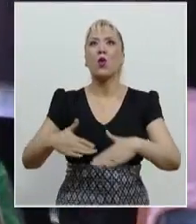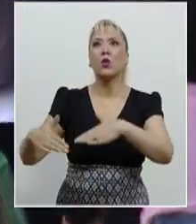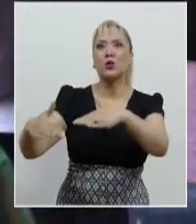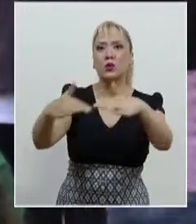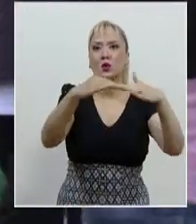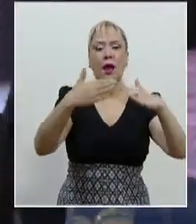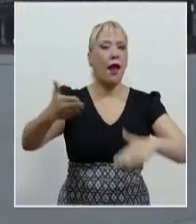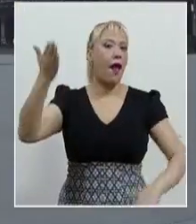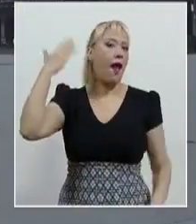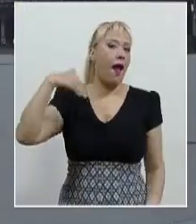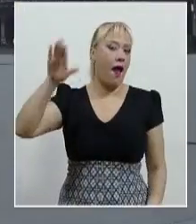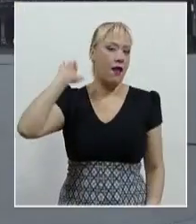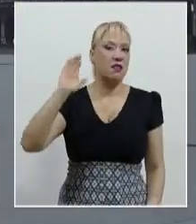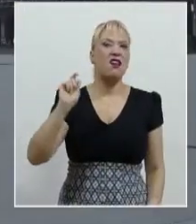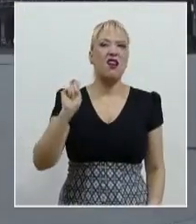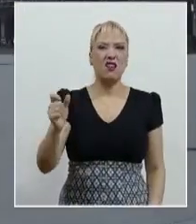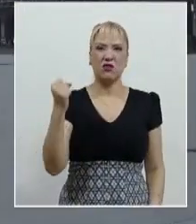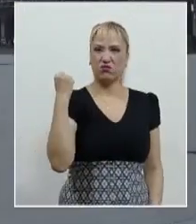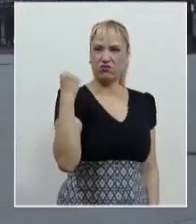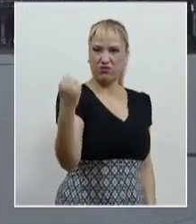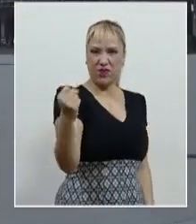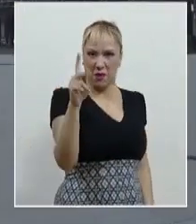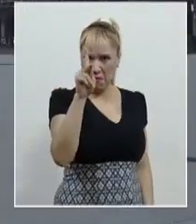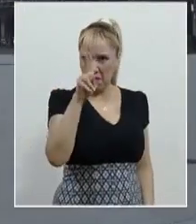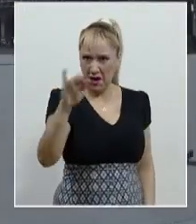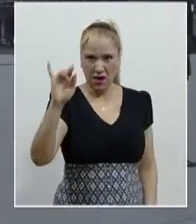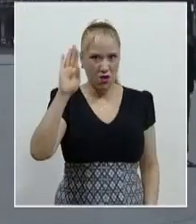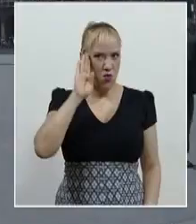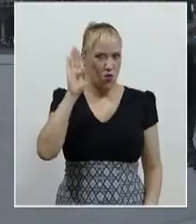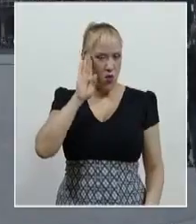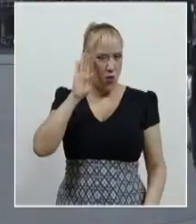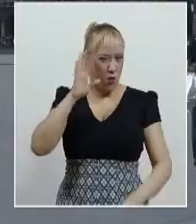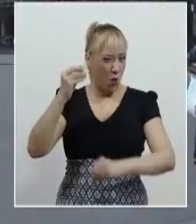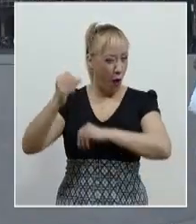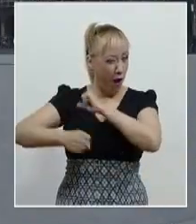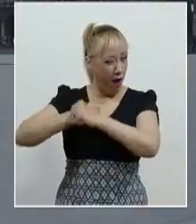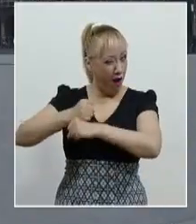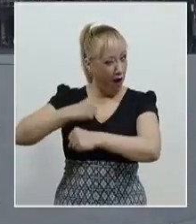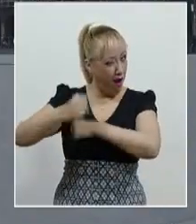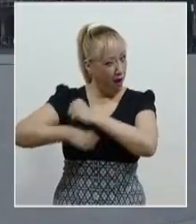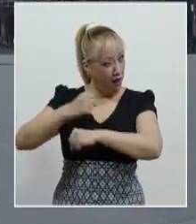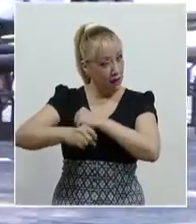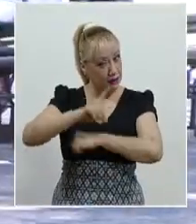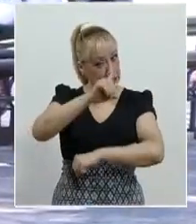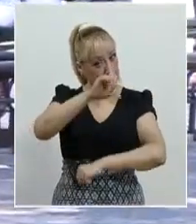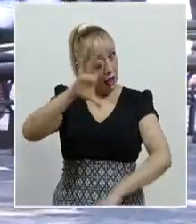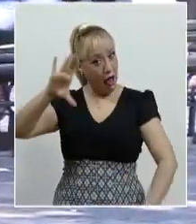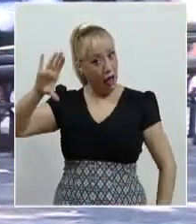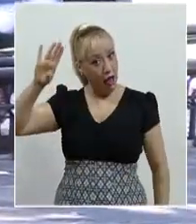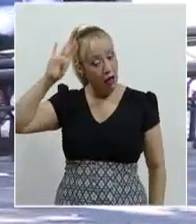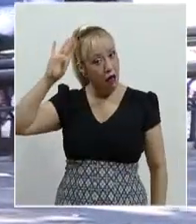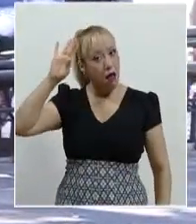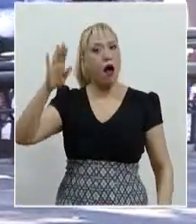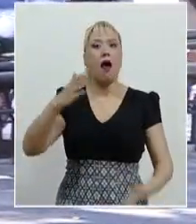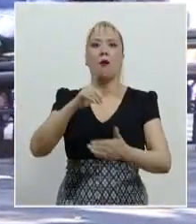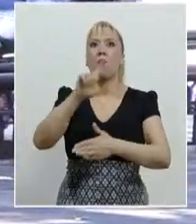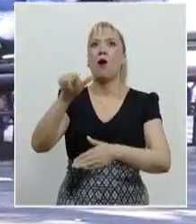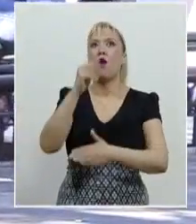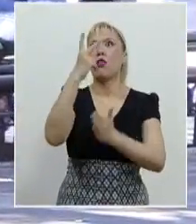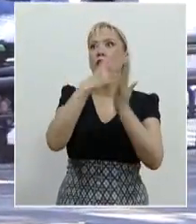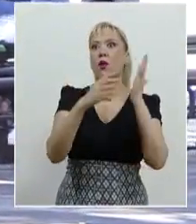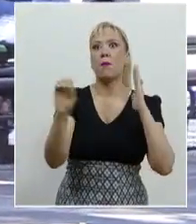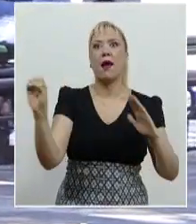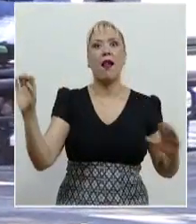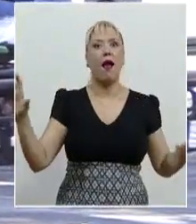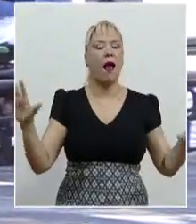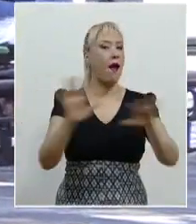atrás el presidencialismo del partido oficial en el año 2000 comenzó a gestarse décadas antes con importantes cambios como